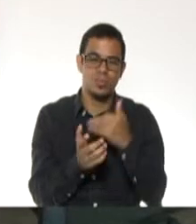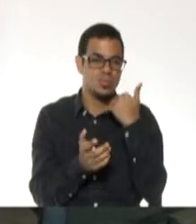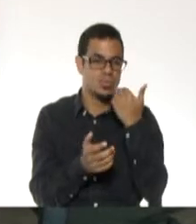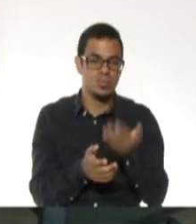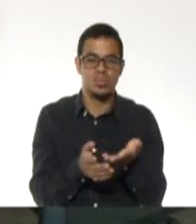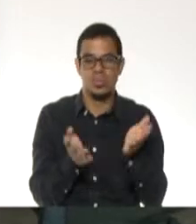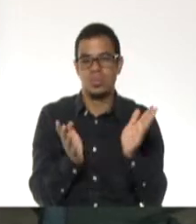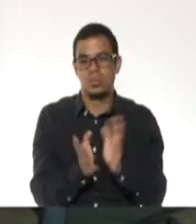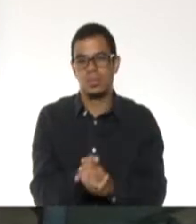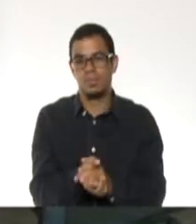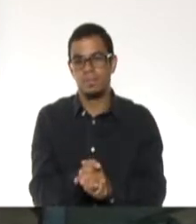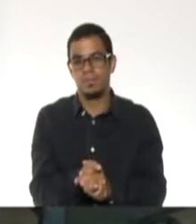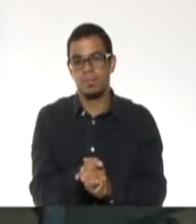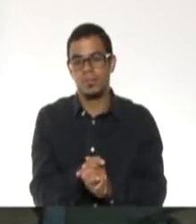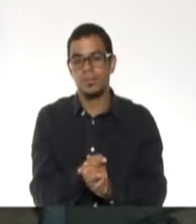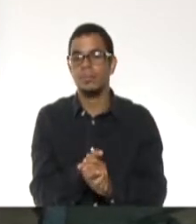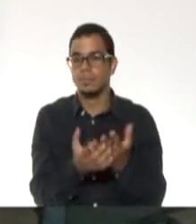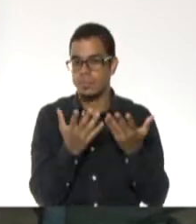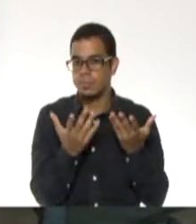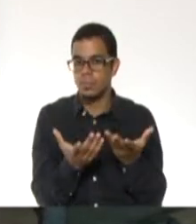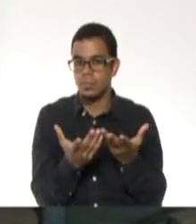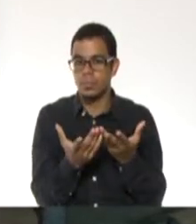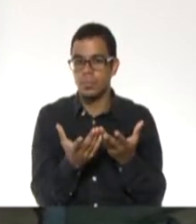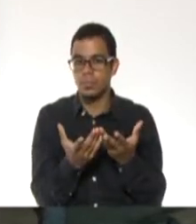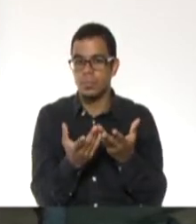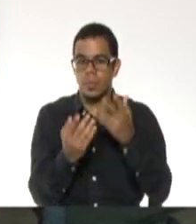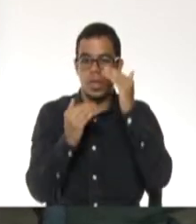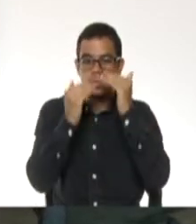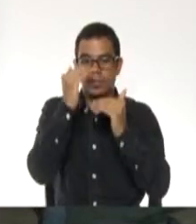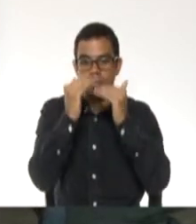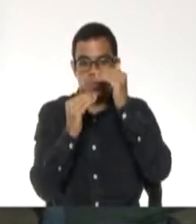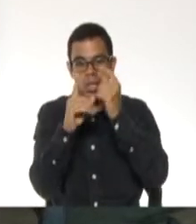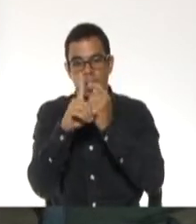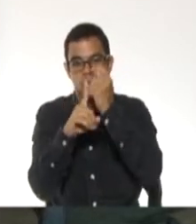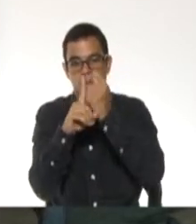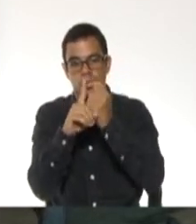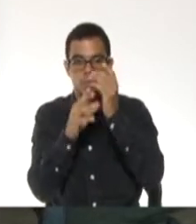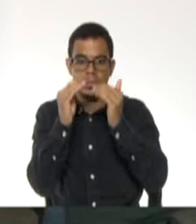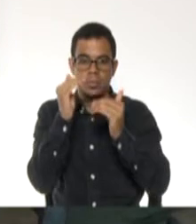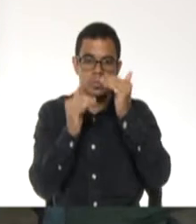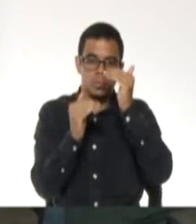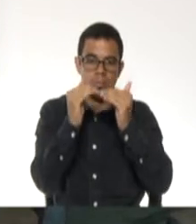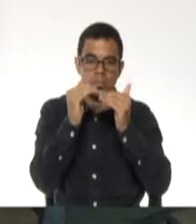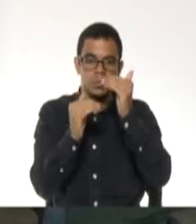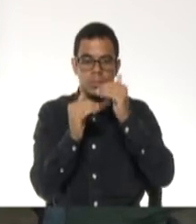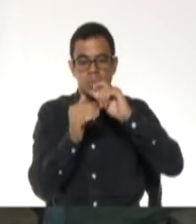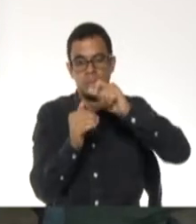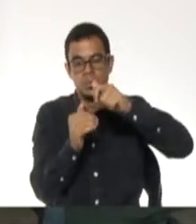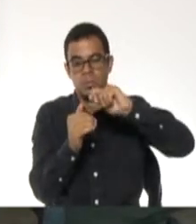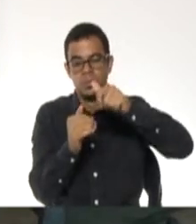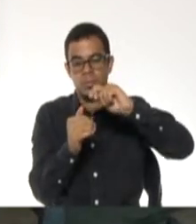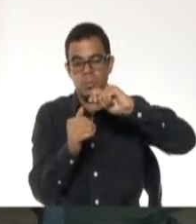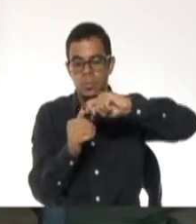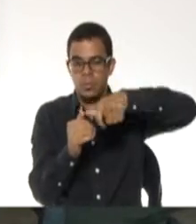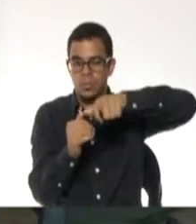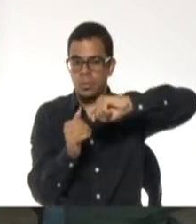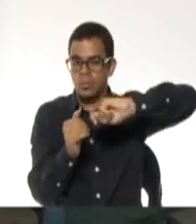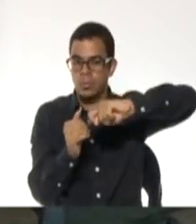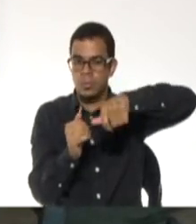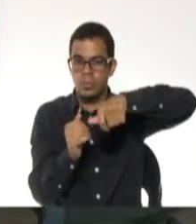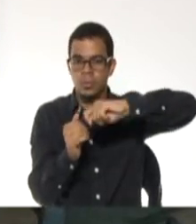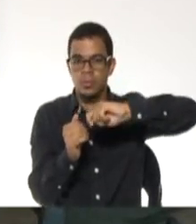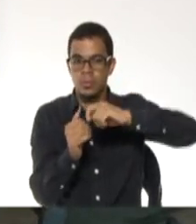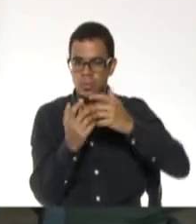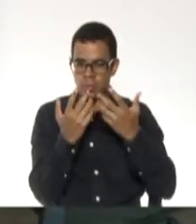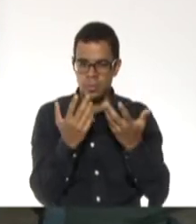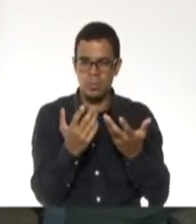Acostumbrado a decirle blue jean. De manera que los otros elementos que le faltaría a estos son, si vamos a ver por los componentes,